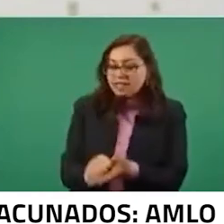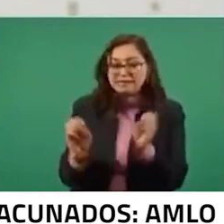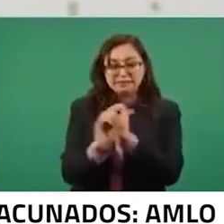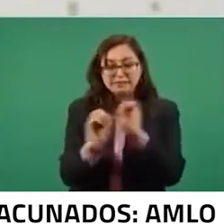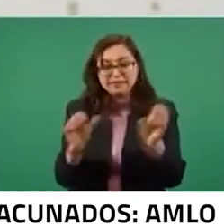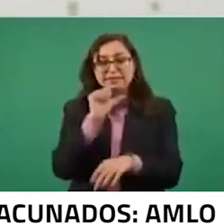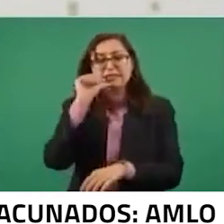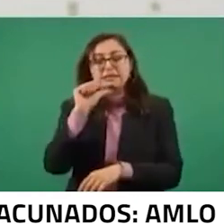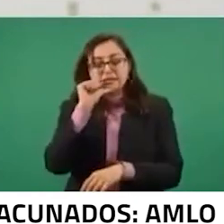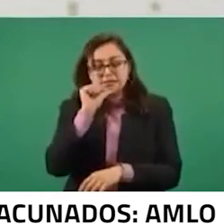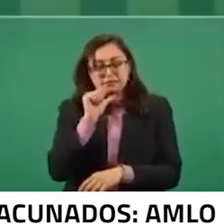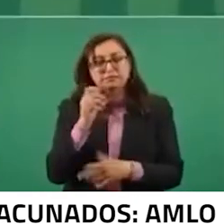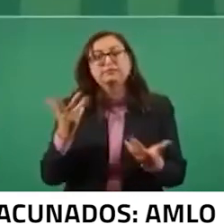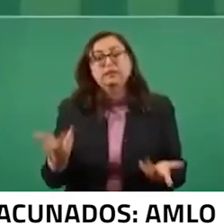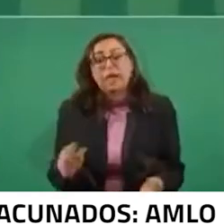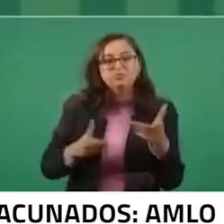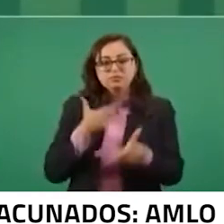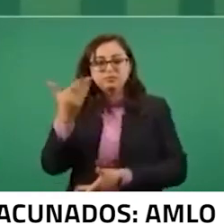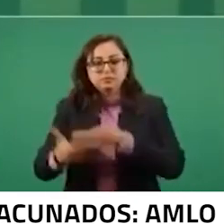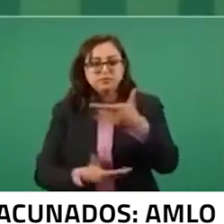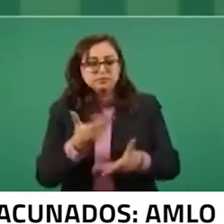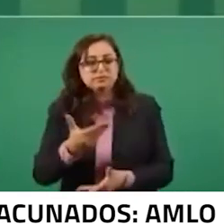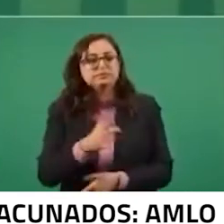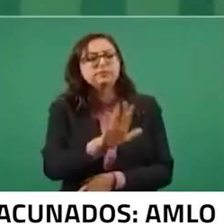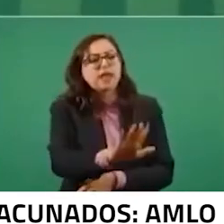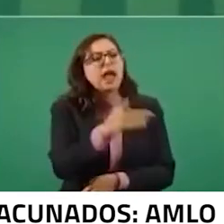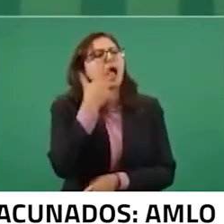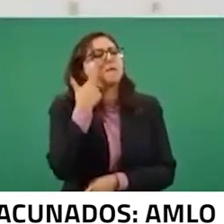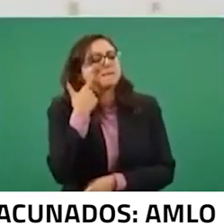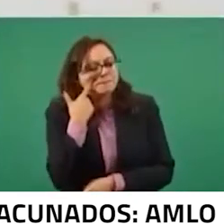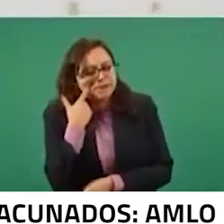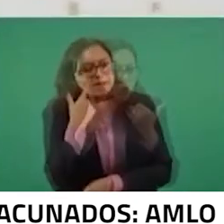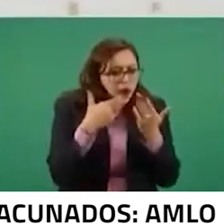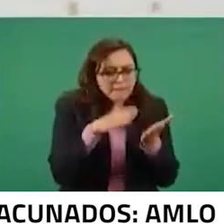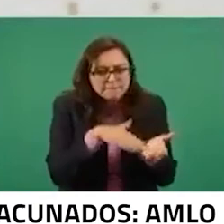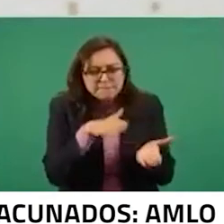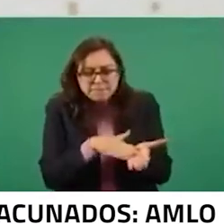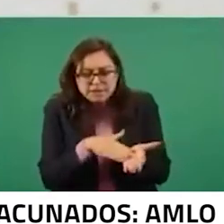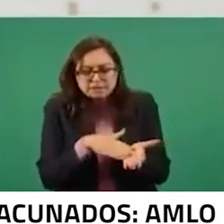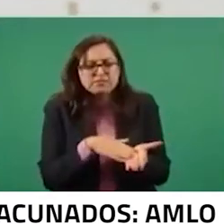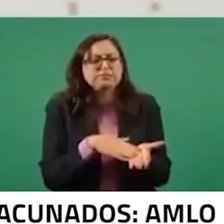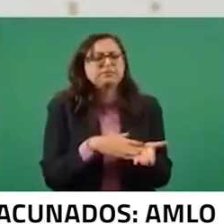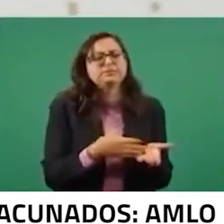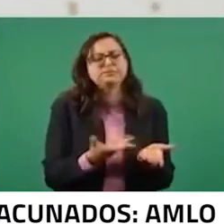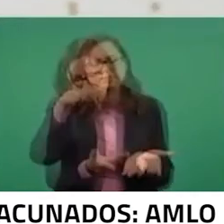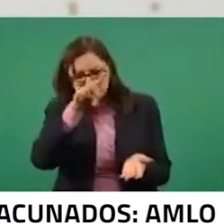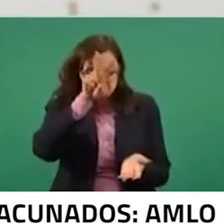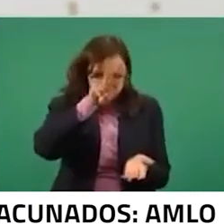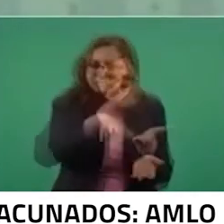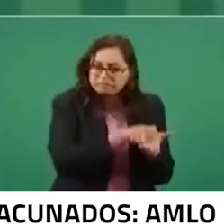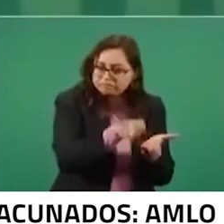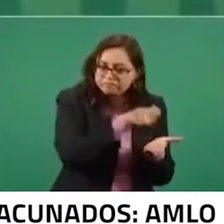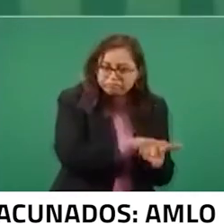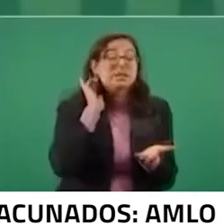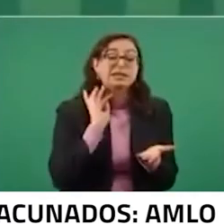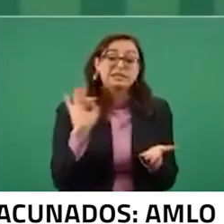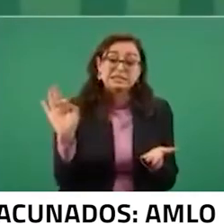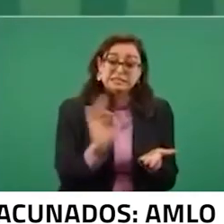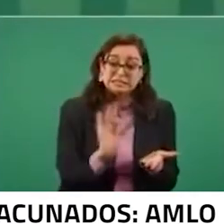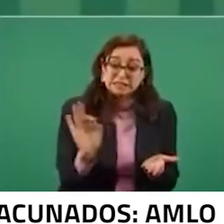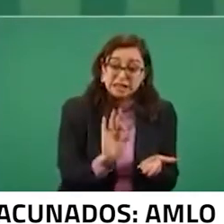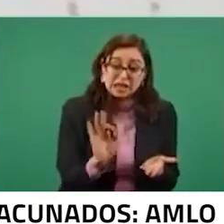de levantar un acta, dejar constancia de que se trata de un agente mayor que está